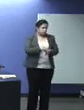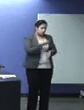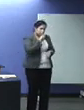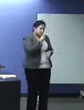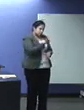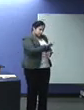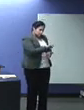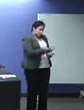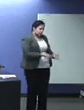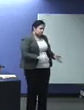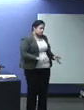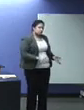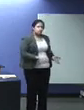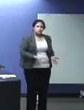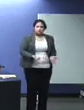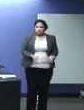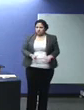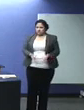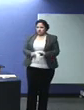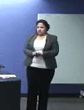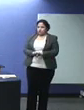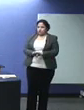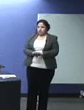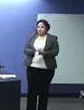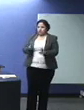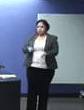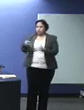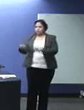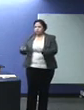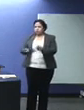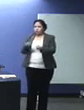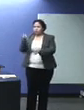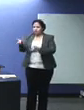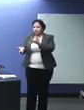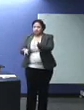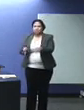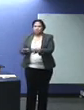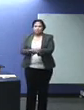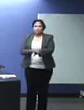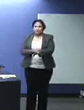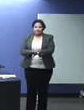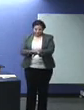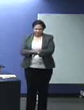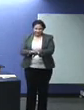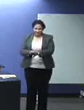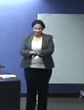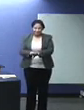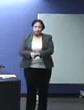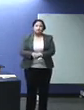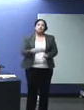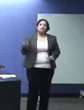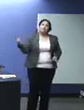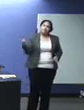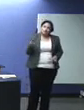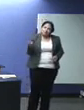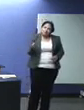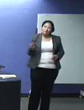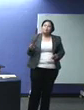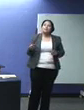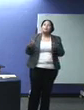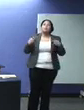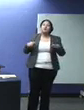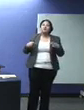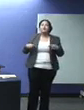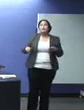esta persona para que retribuya a la familia? Y pues creo que la comunidad es la que debería dar esos recursos para